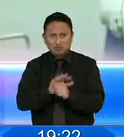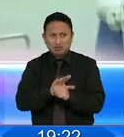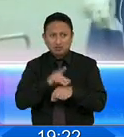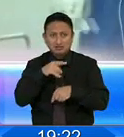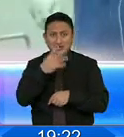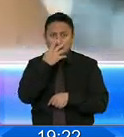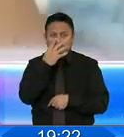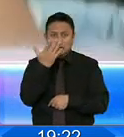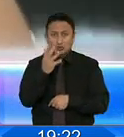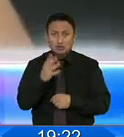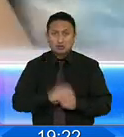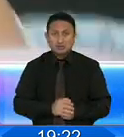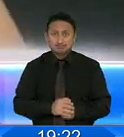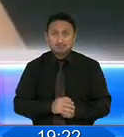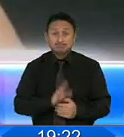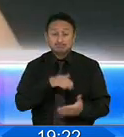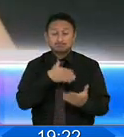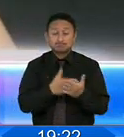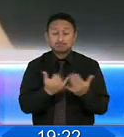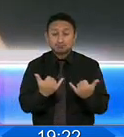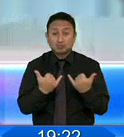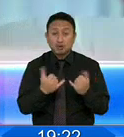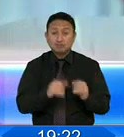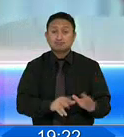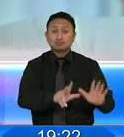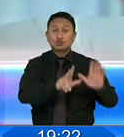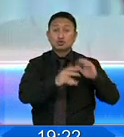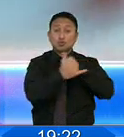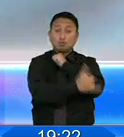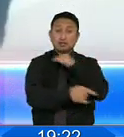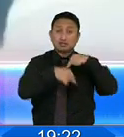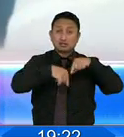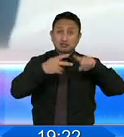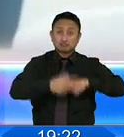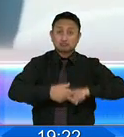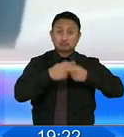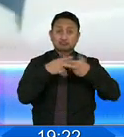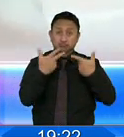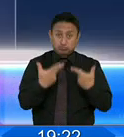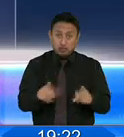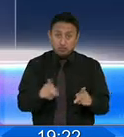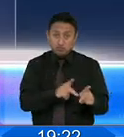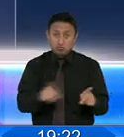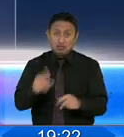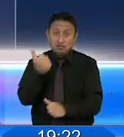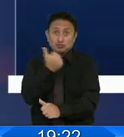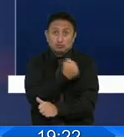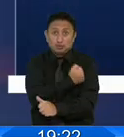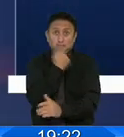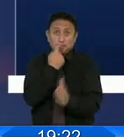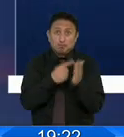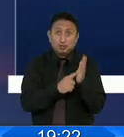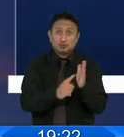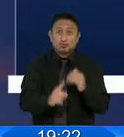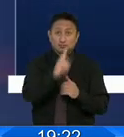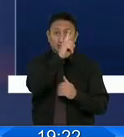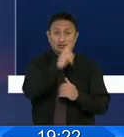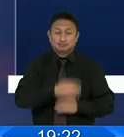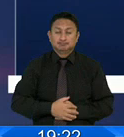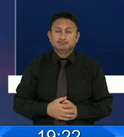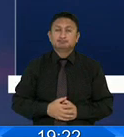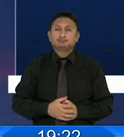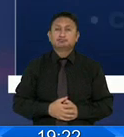oxígeno. Hasta hoy, 8 países de la región iniciaron sus planes de inmunización. Argentina, Brasil, Chile, Costa Rica,